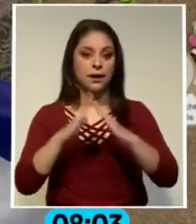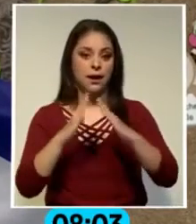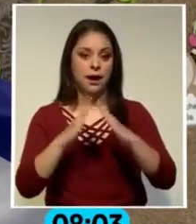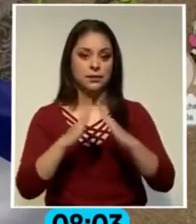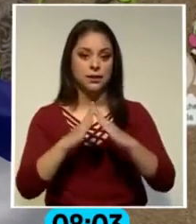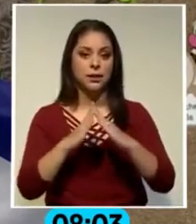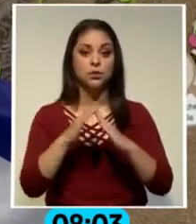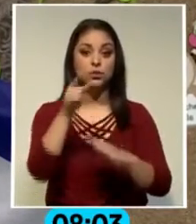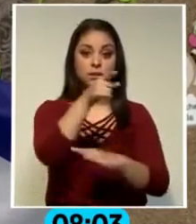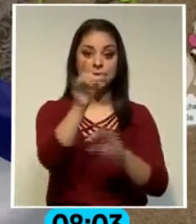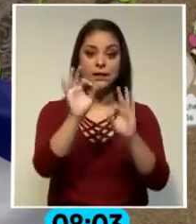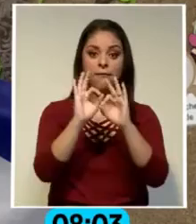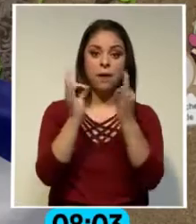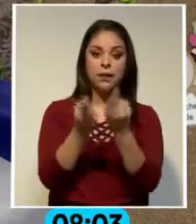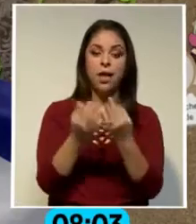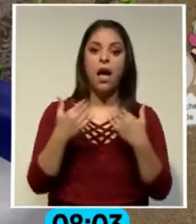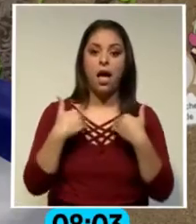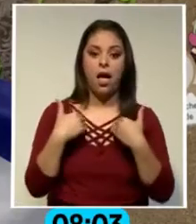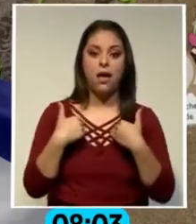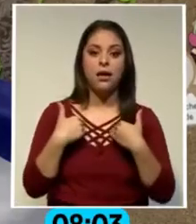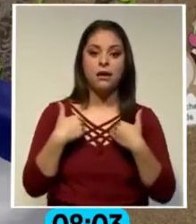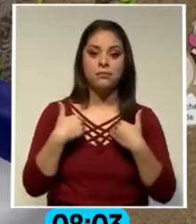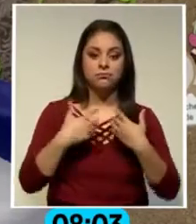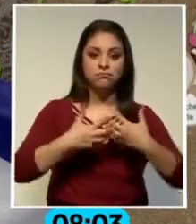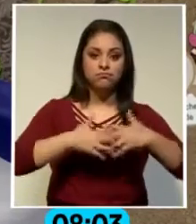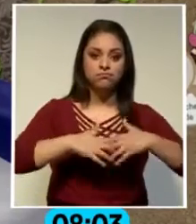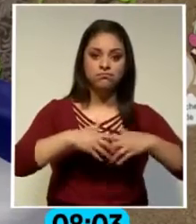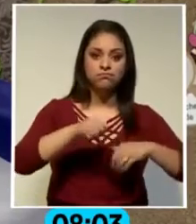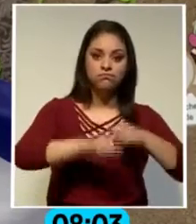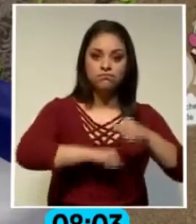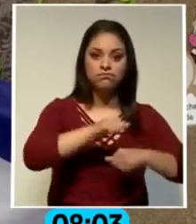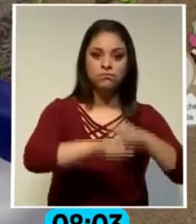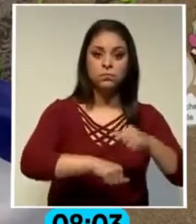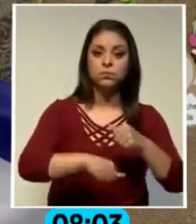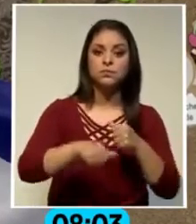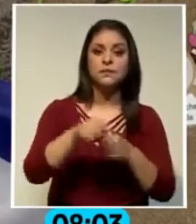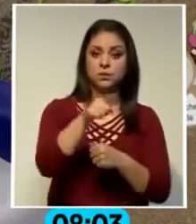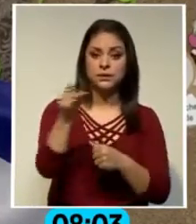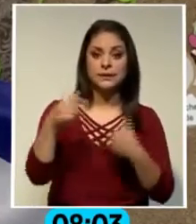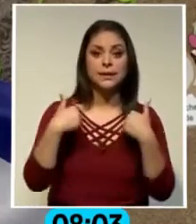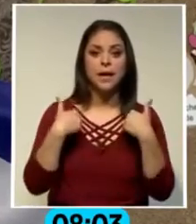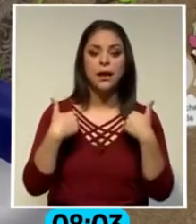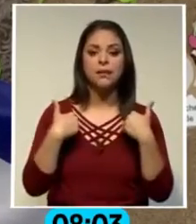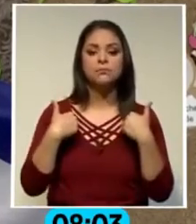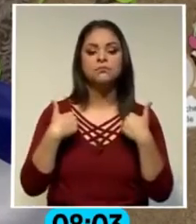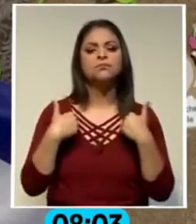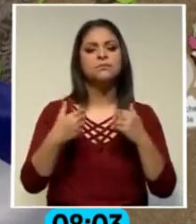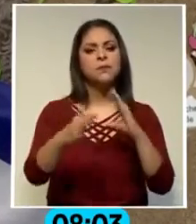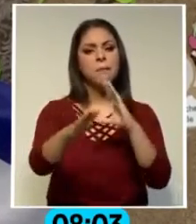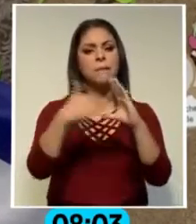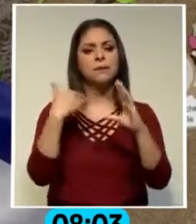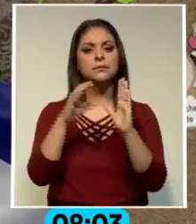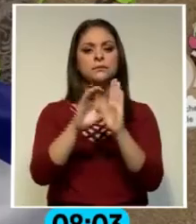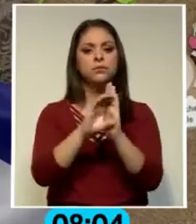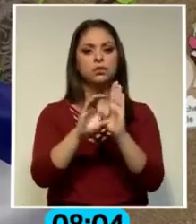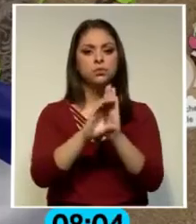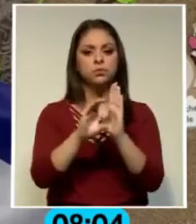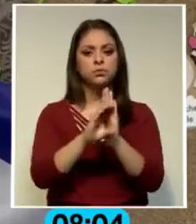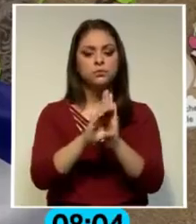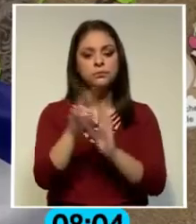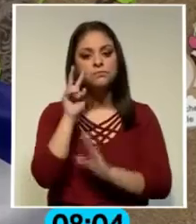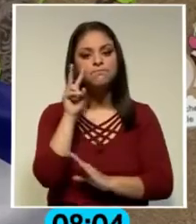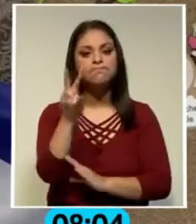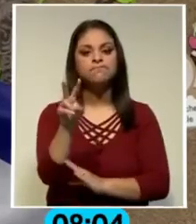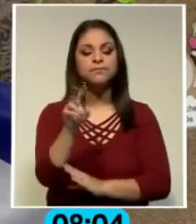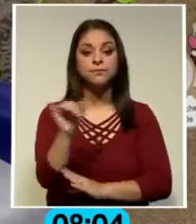quiere enseñar, pues nos envían la foto. Y si no, los invitamos a ustedes a ayudarnos hoy en nuestras preparaciones y que